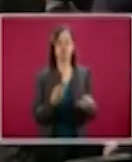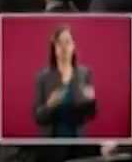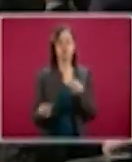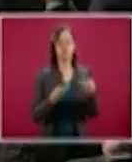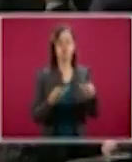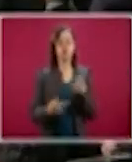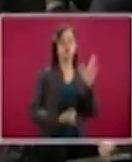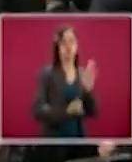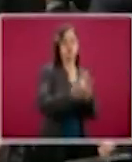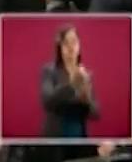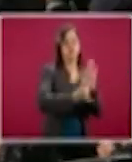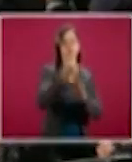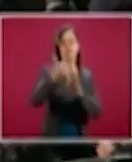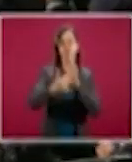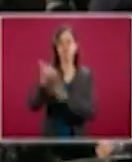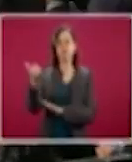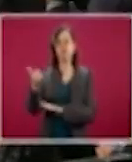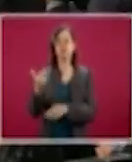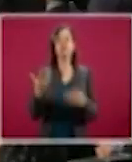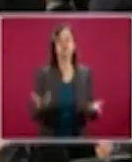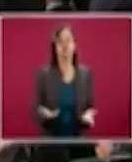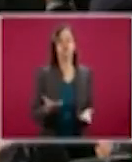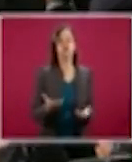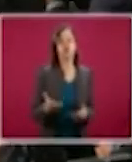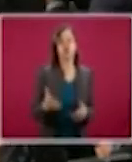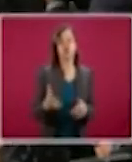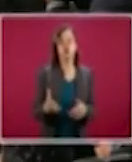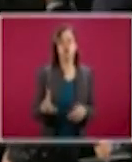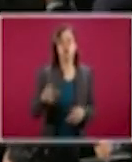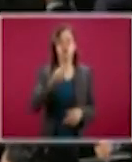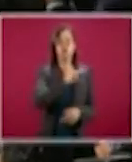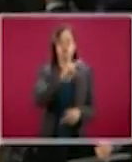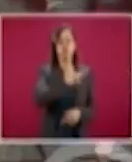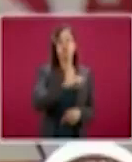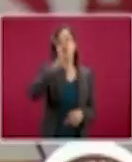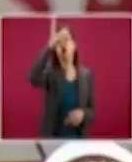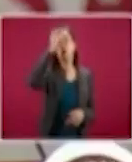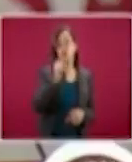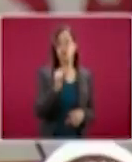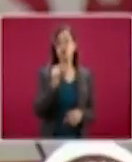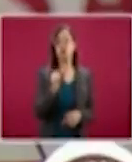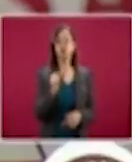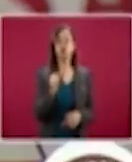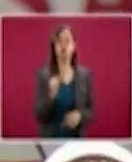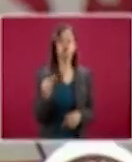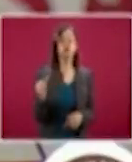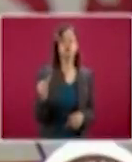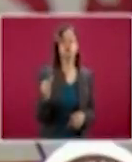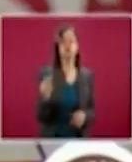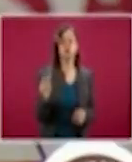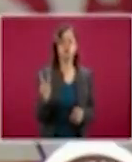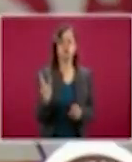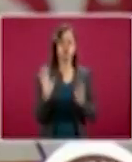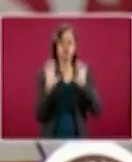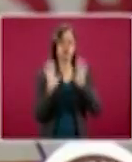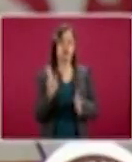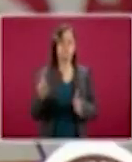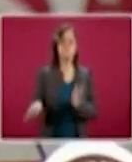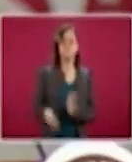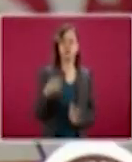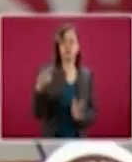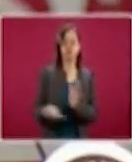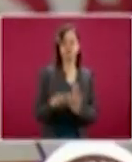puertos y aeropuertos después se van a gastar 284 mil millones en los años que vienen en